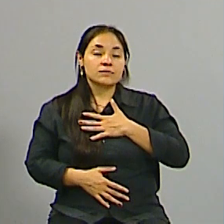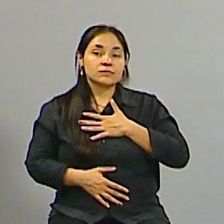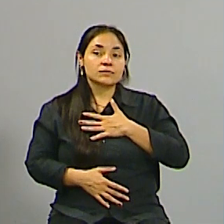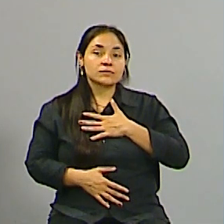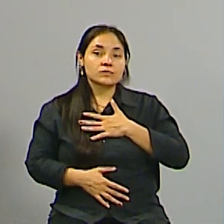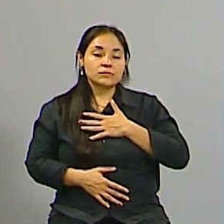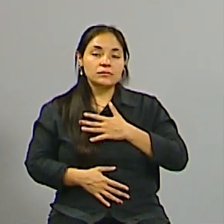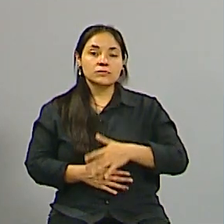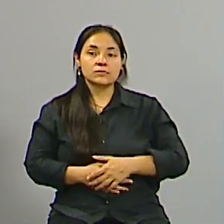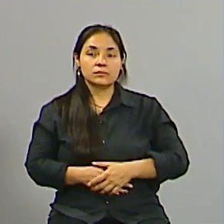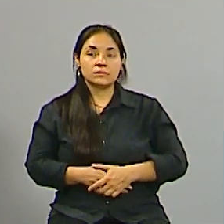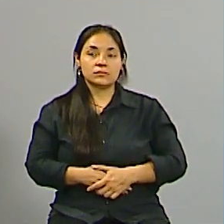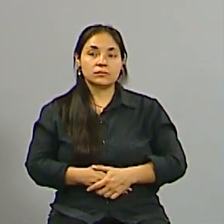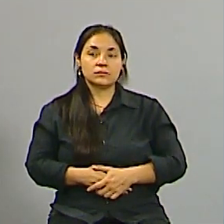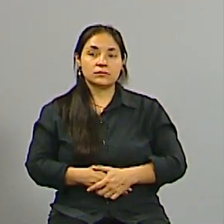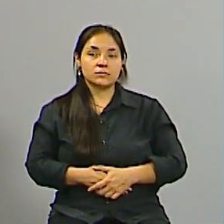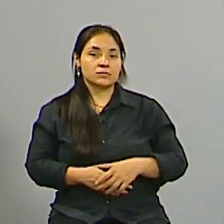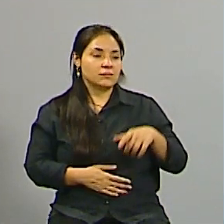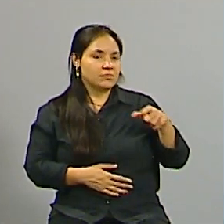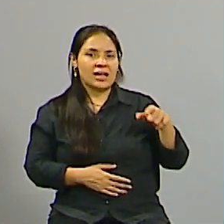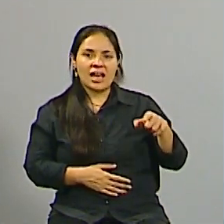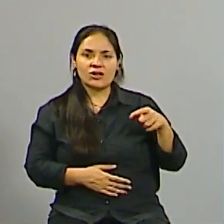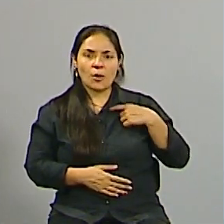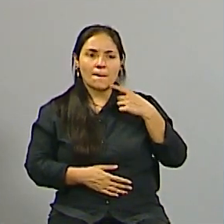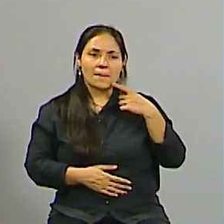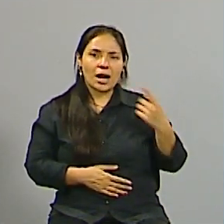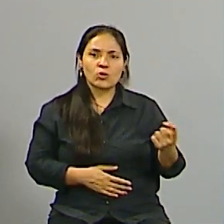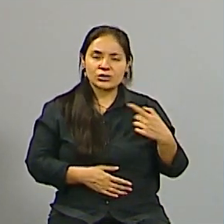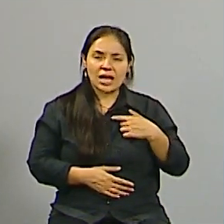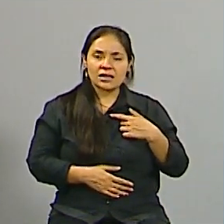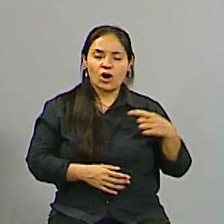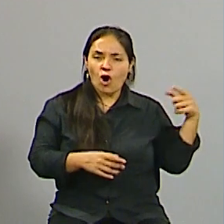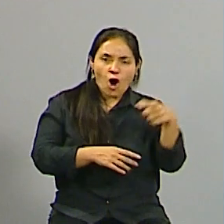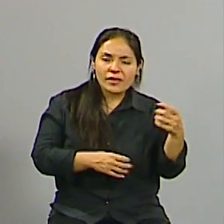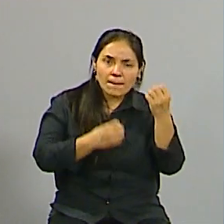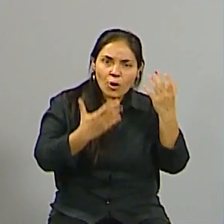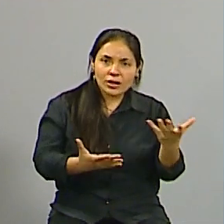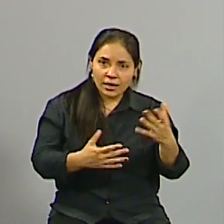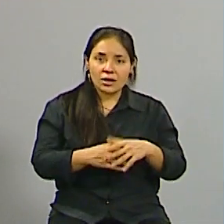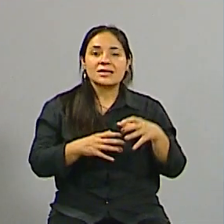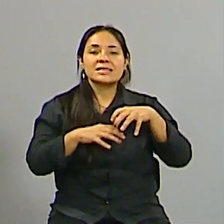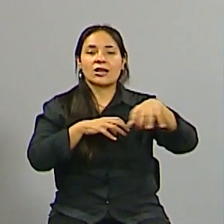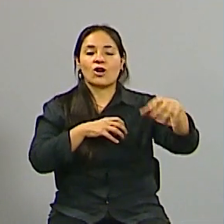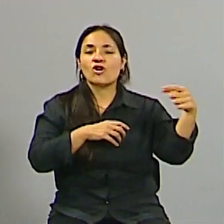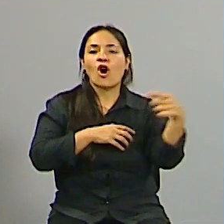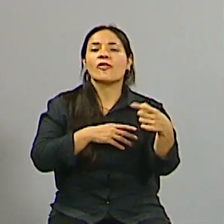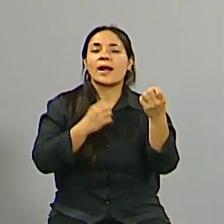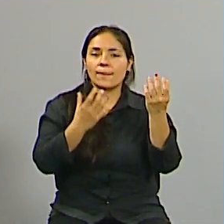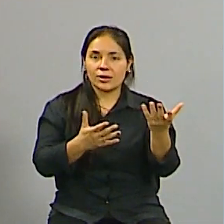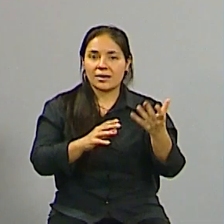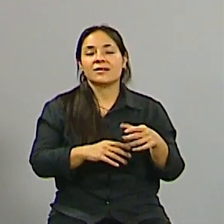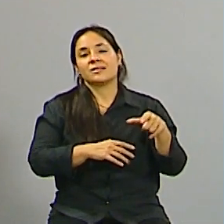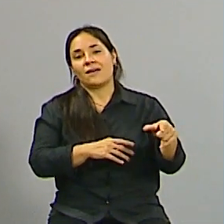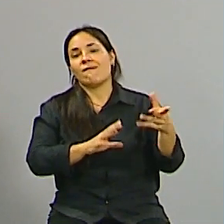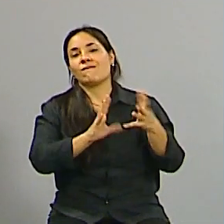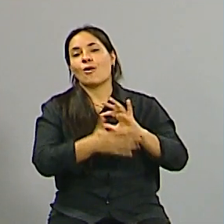seccionar aquellos que están en contra, ¿por qué razones están en contra? Hay un sector que claramente está en contra porque tiene que ver con las formas que